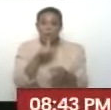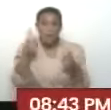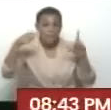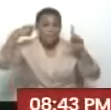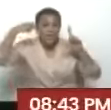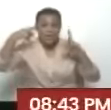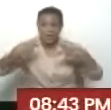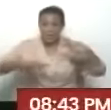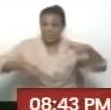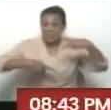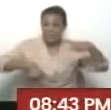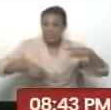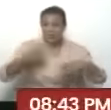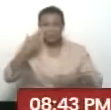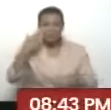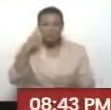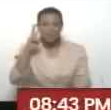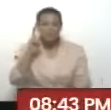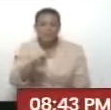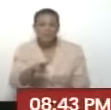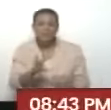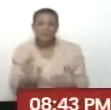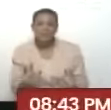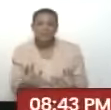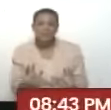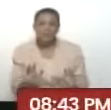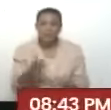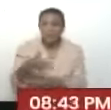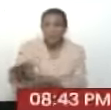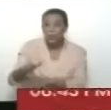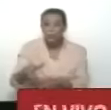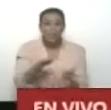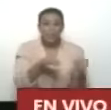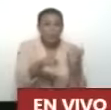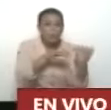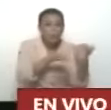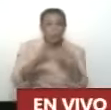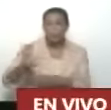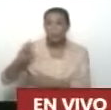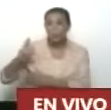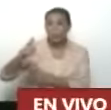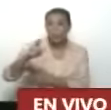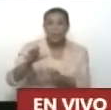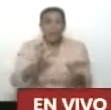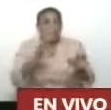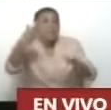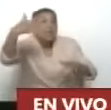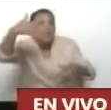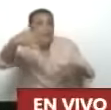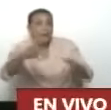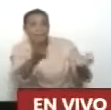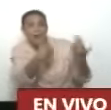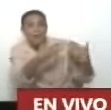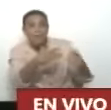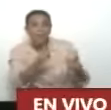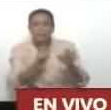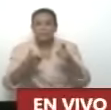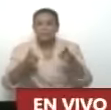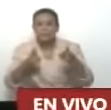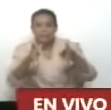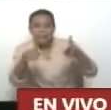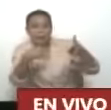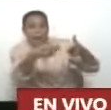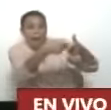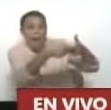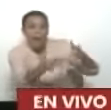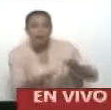en TikTok, no sé si lo vieron, que cuando pasaban los colectores en la buseta uno tenía que salir corriendo para alcanzarlo y entregarle el volante. Hubo